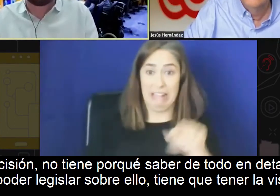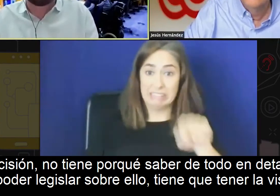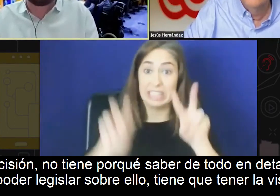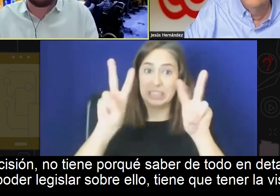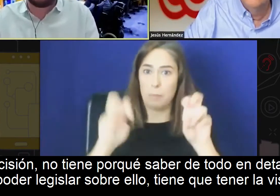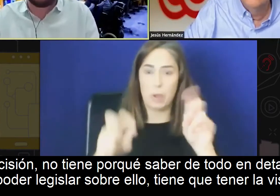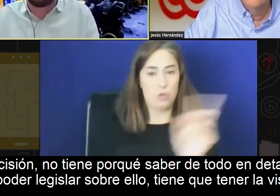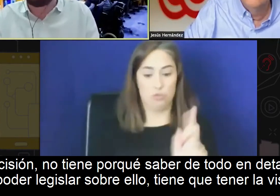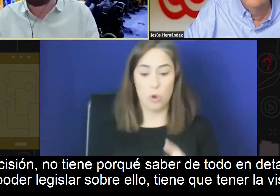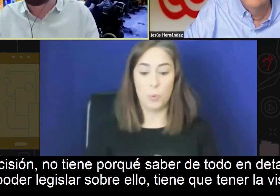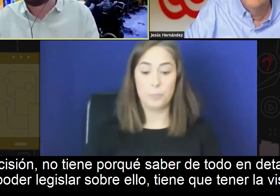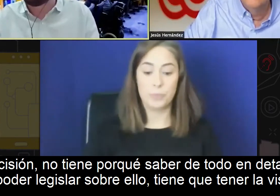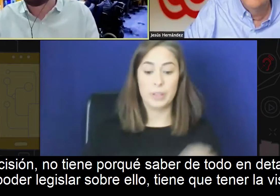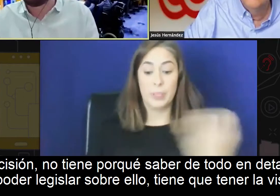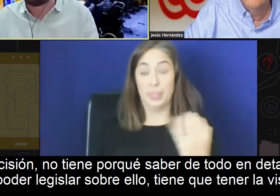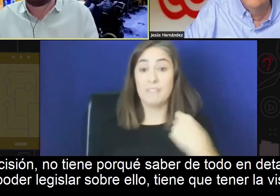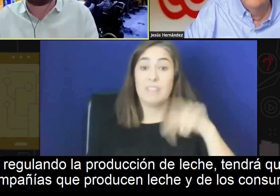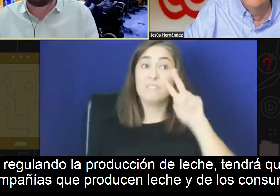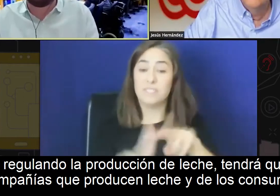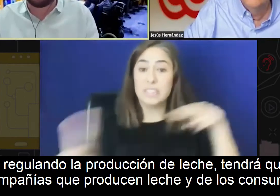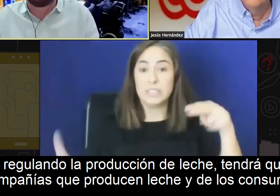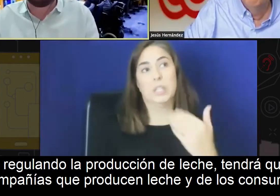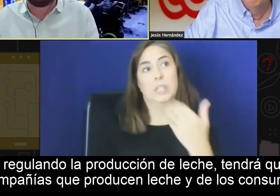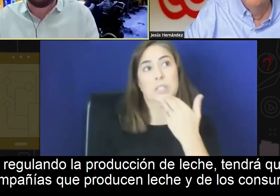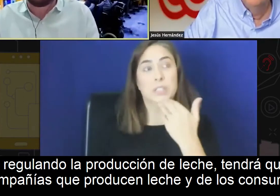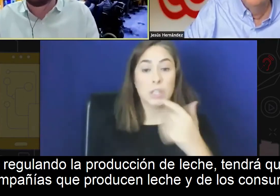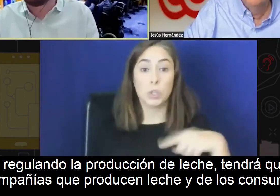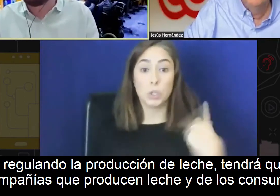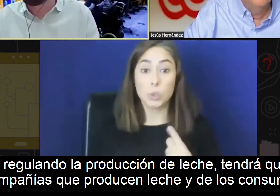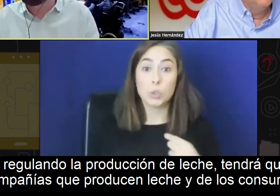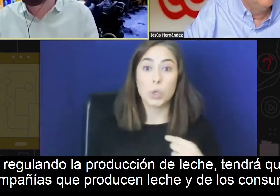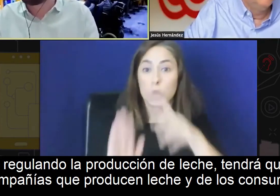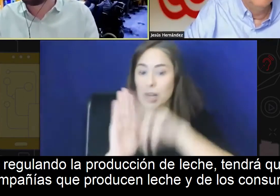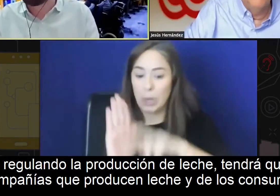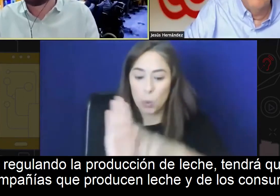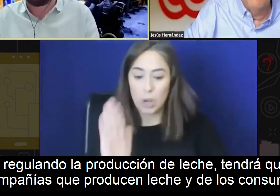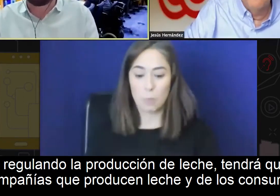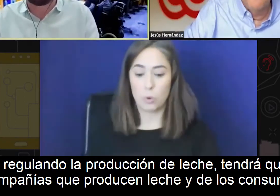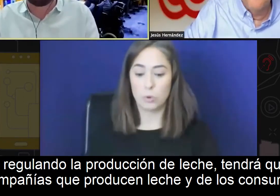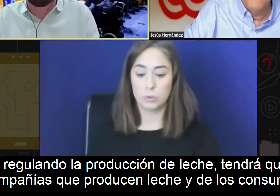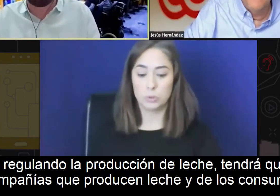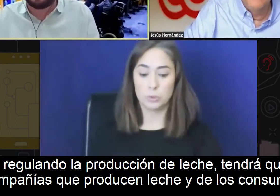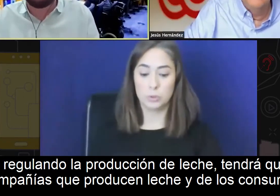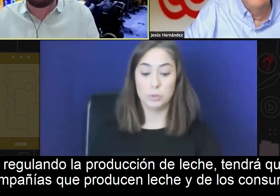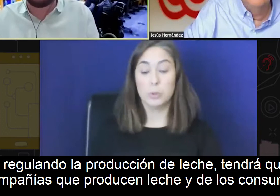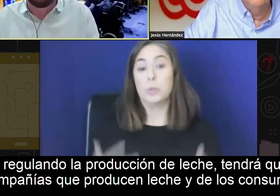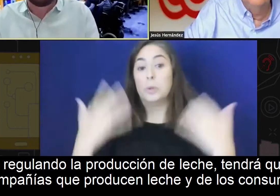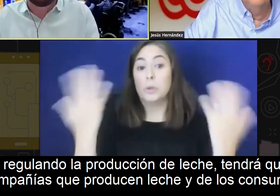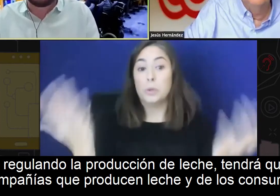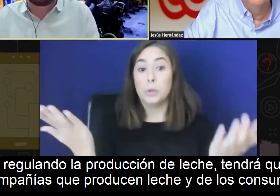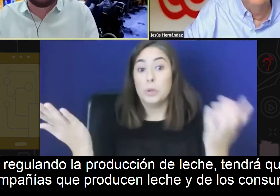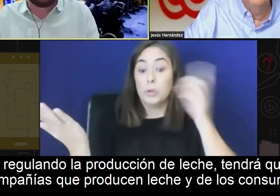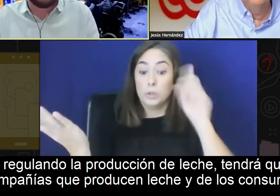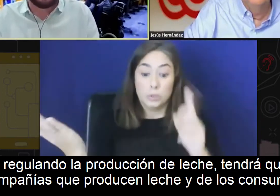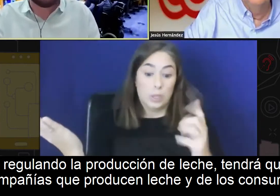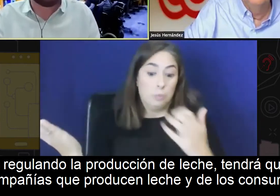la visión de, pues, si estamos regulando, no sé, la producción de leche,